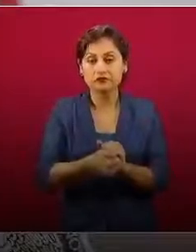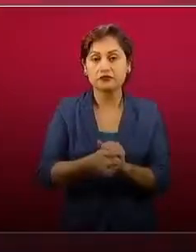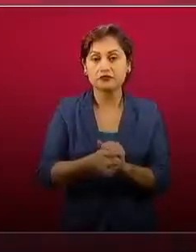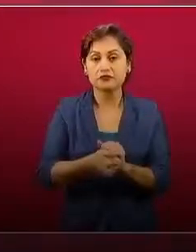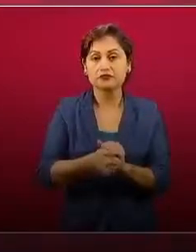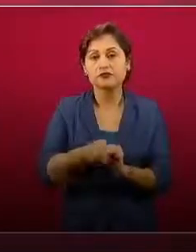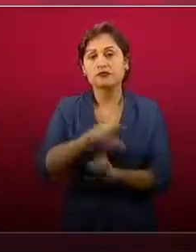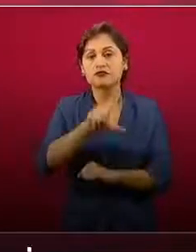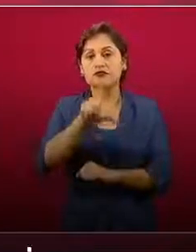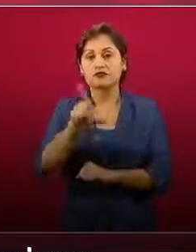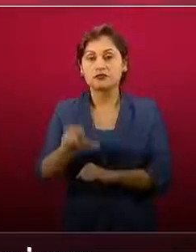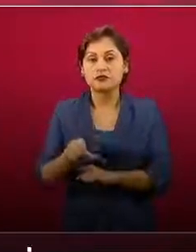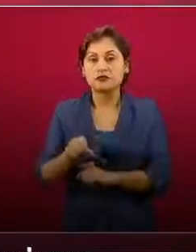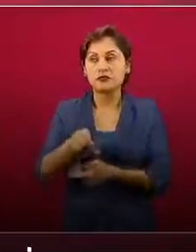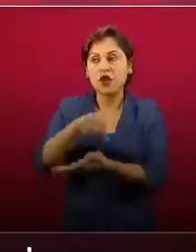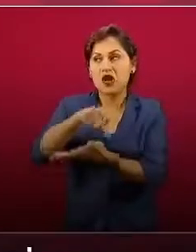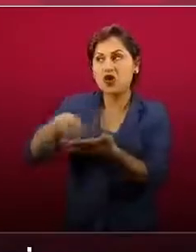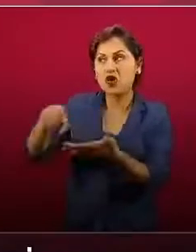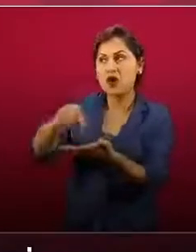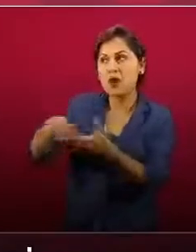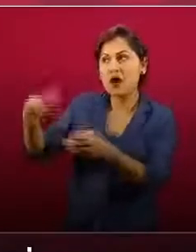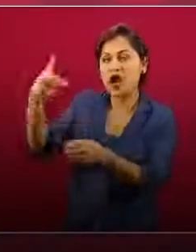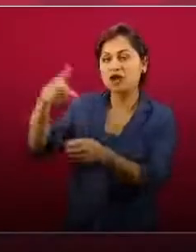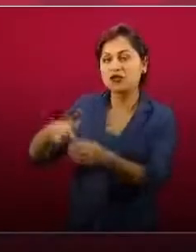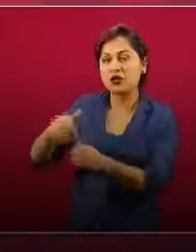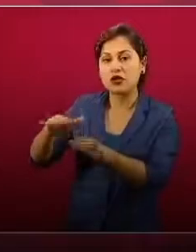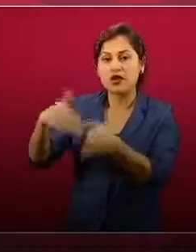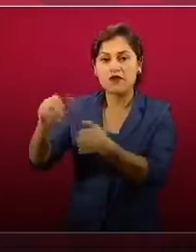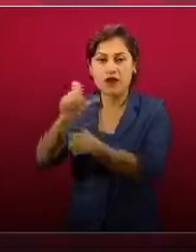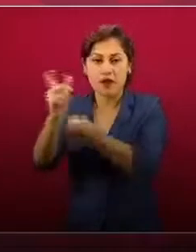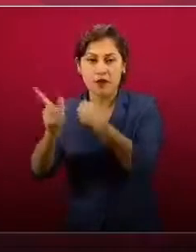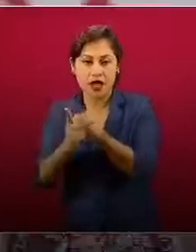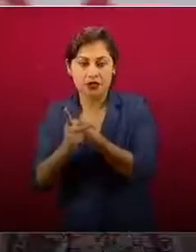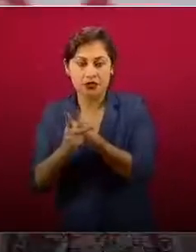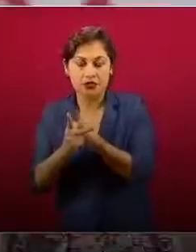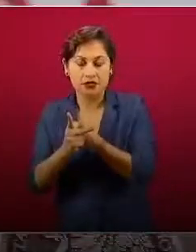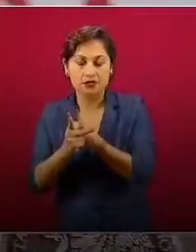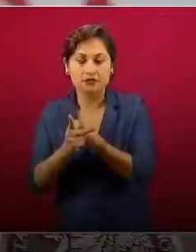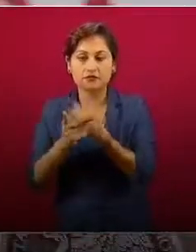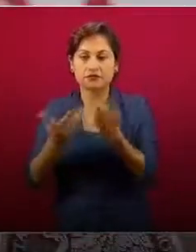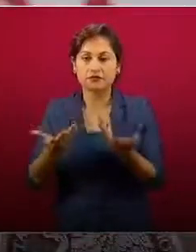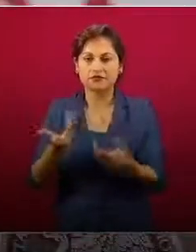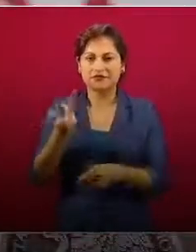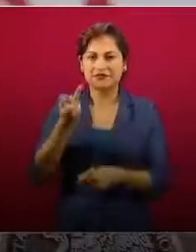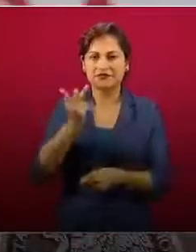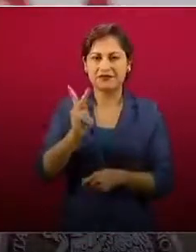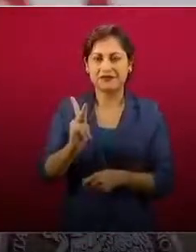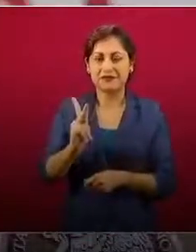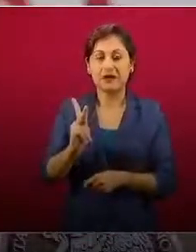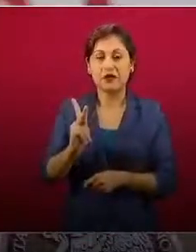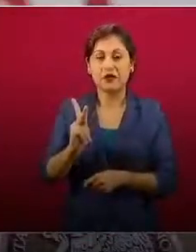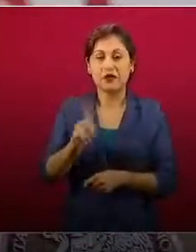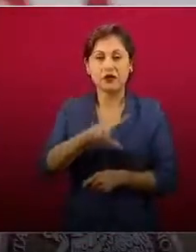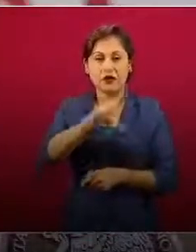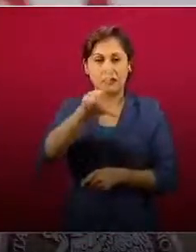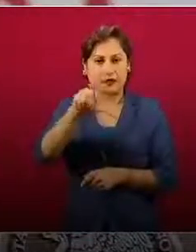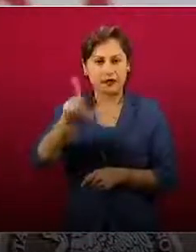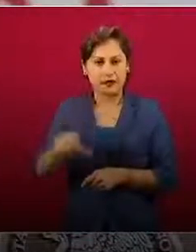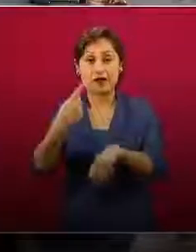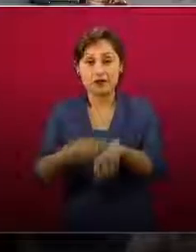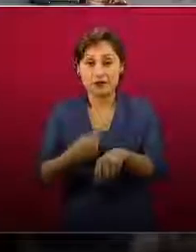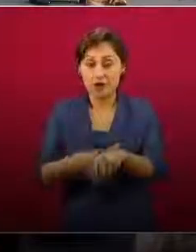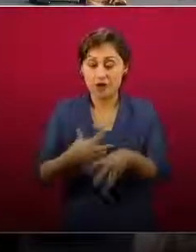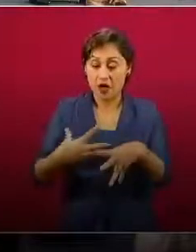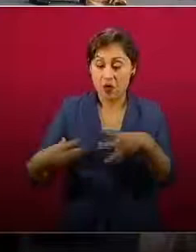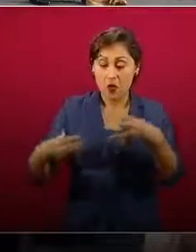una cantidad un volumen de gasolina en el extranjero a partir de la crisis a partir de